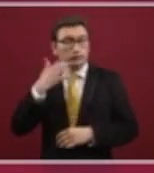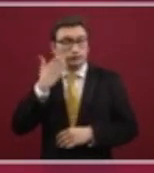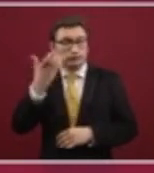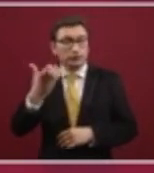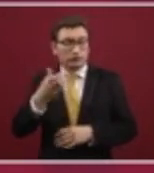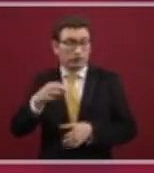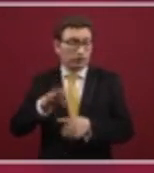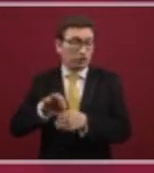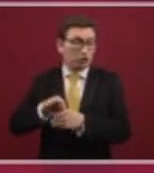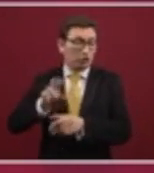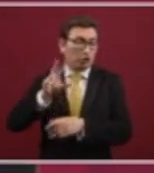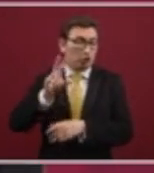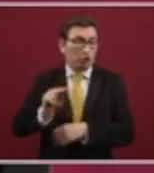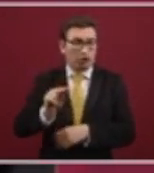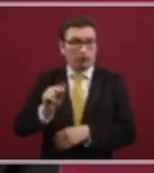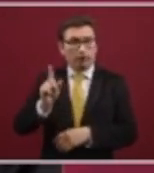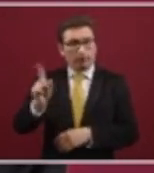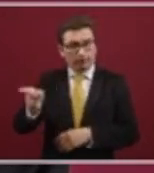contra.